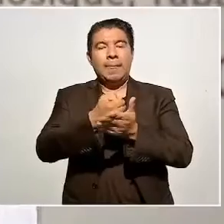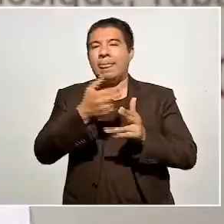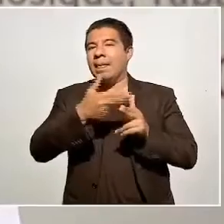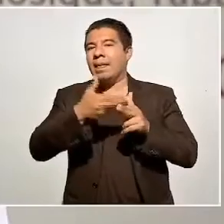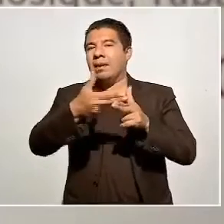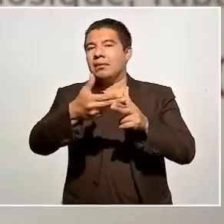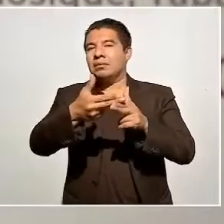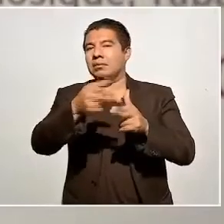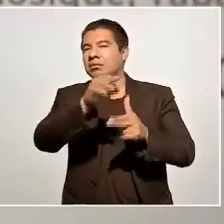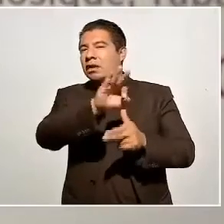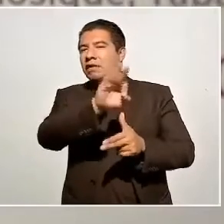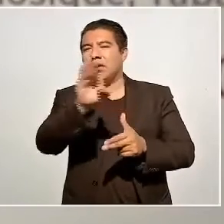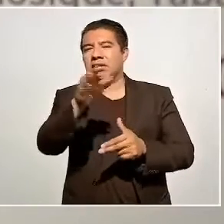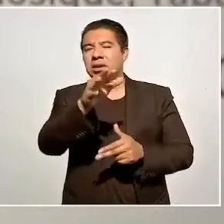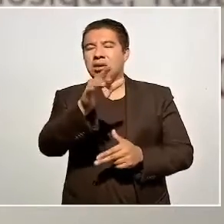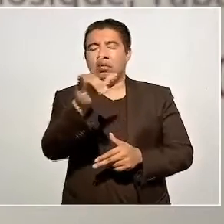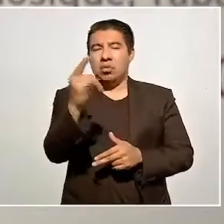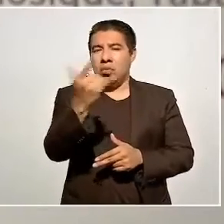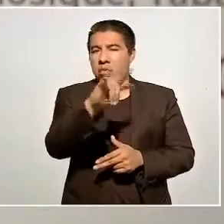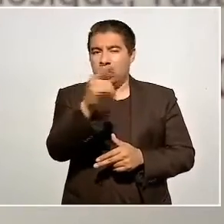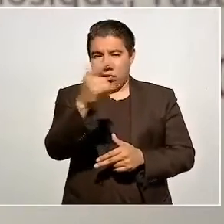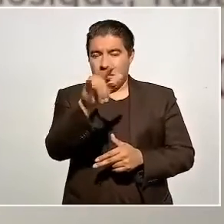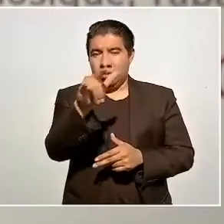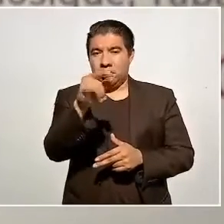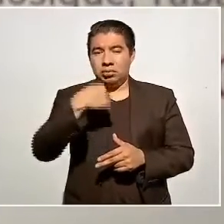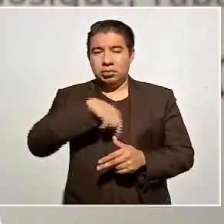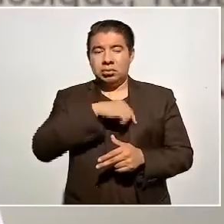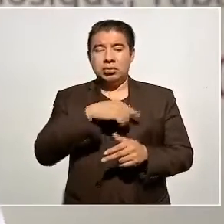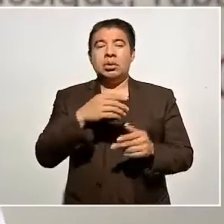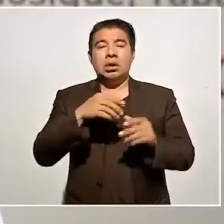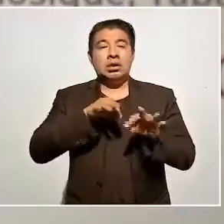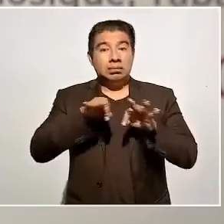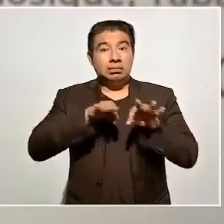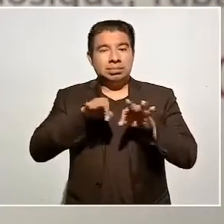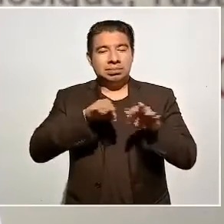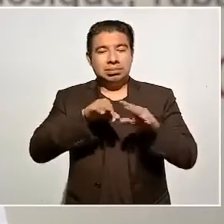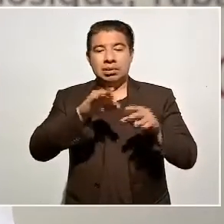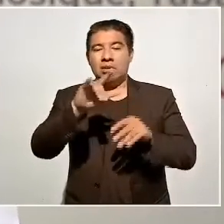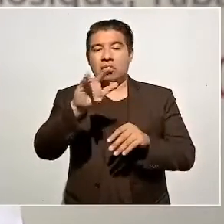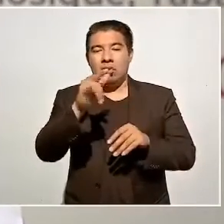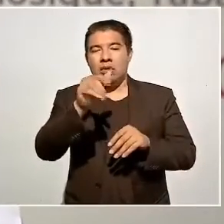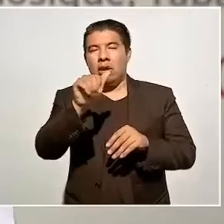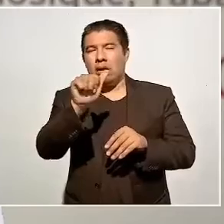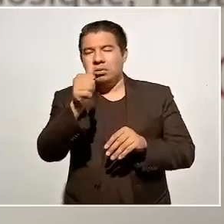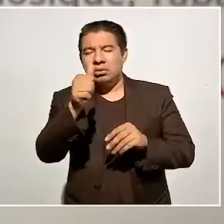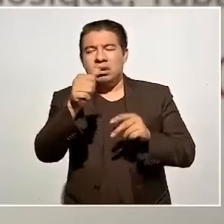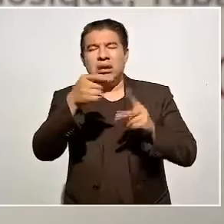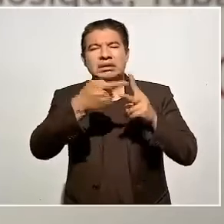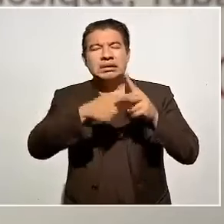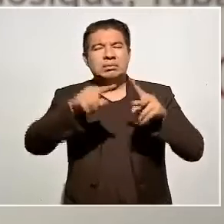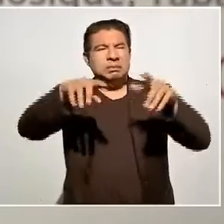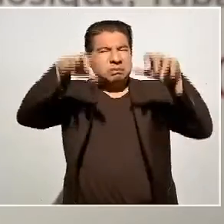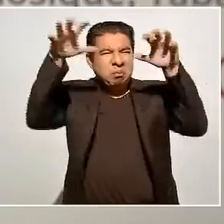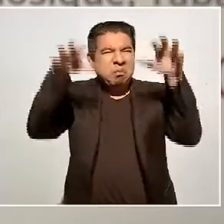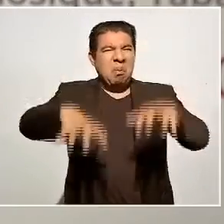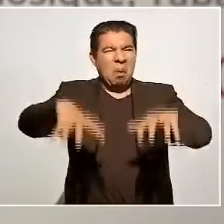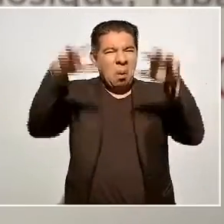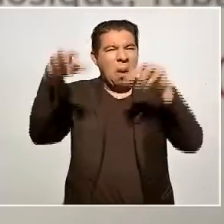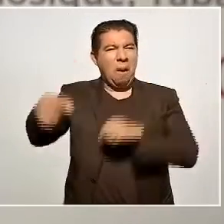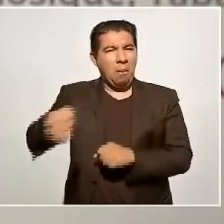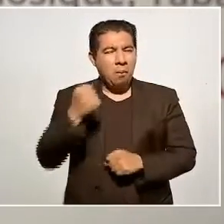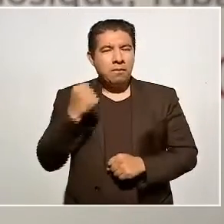Hasta julio se puede. Ya en agosto empiezan los